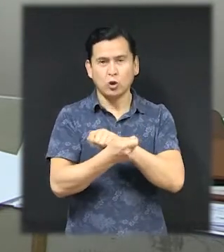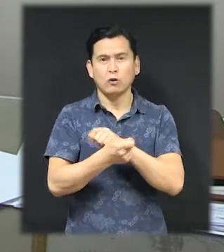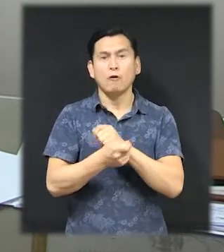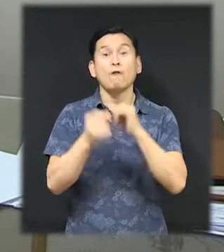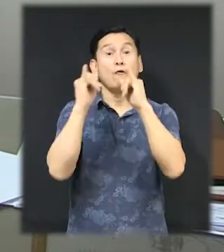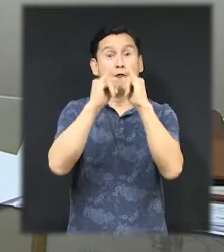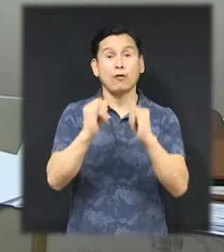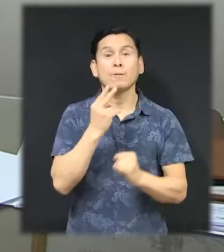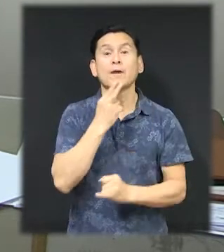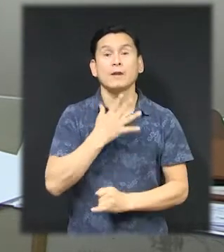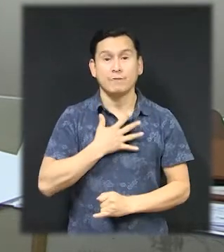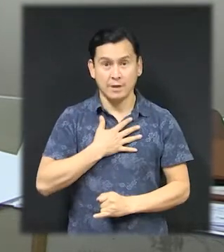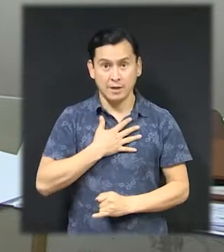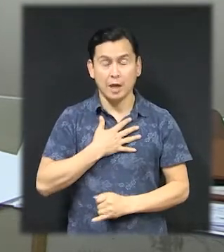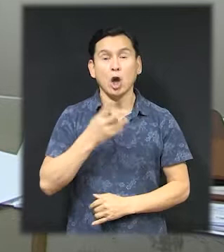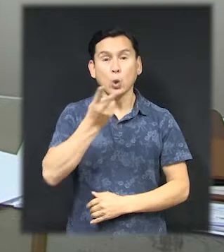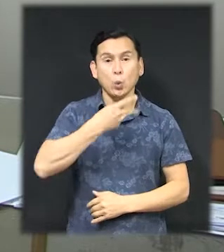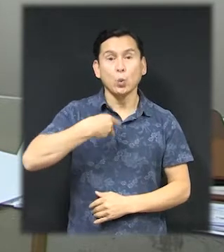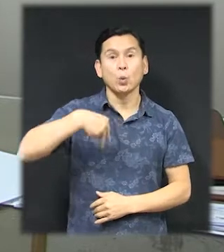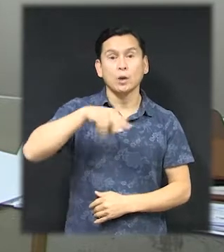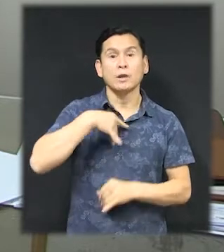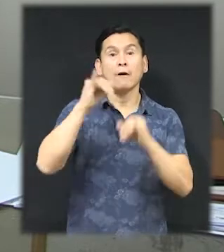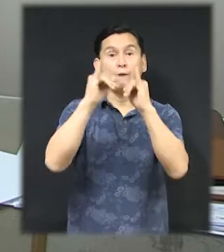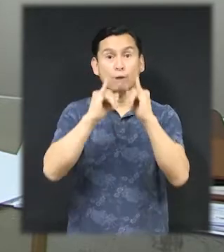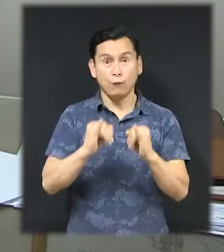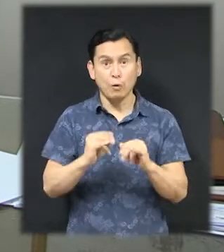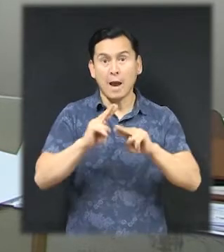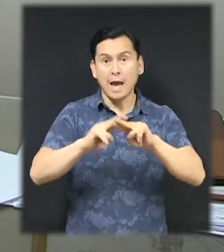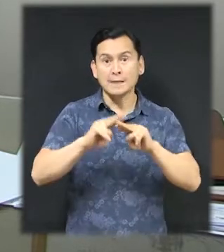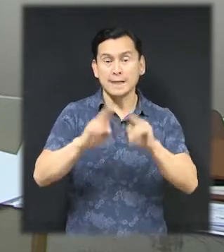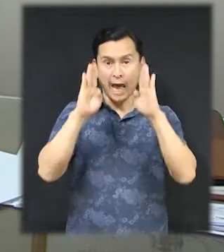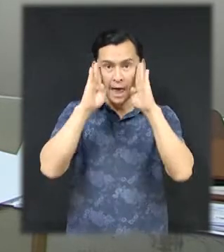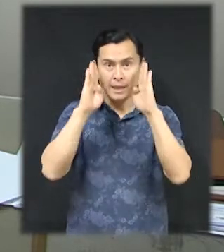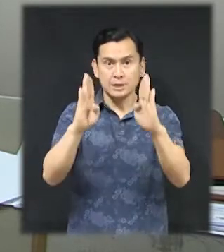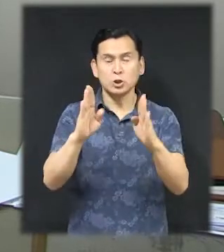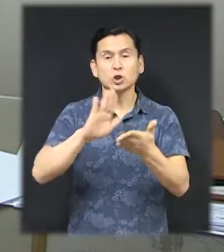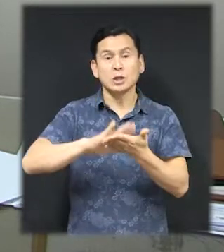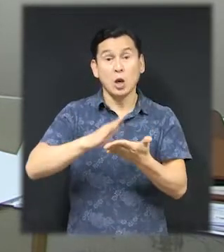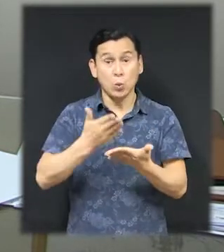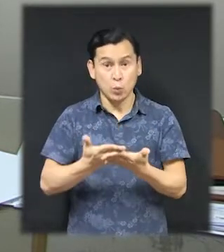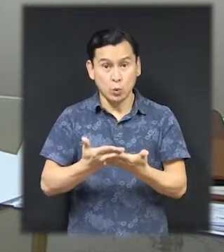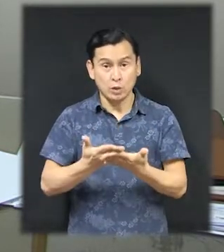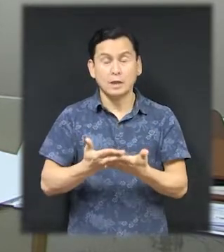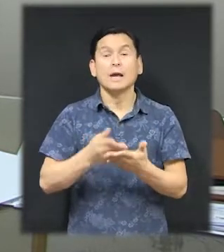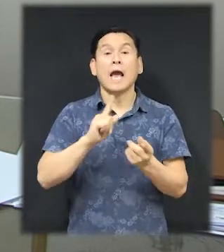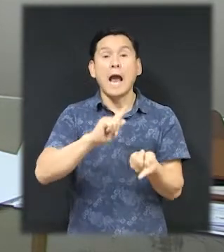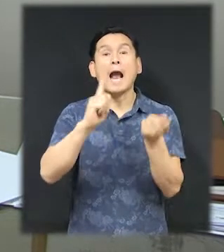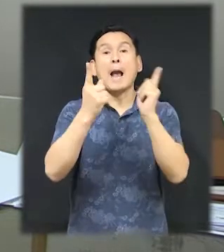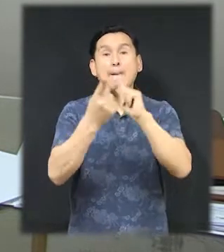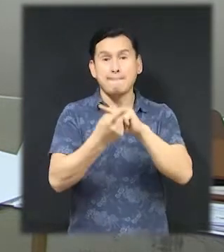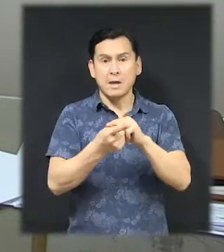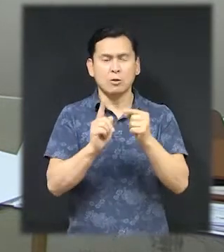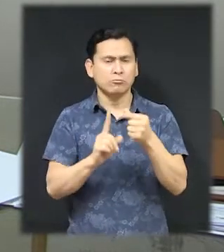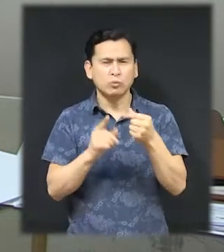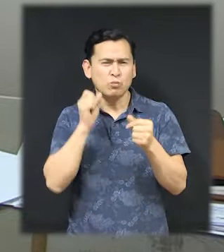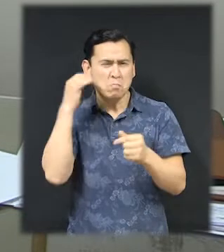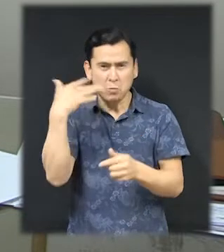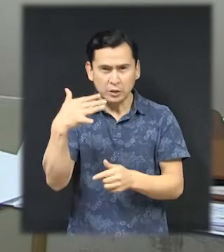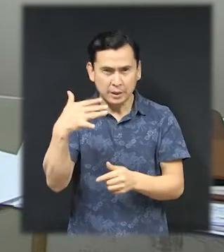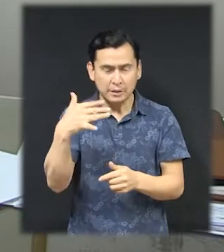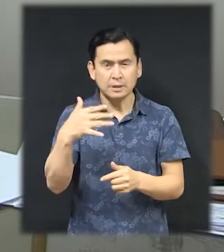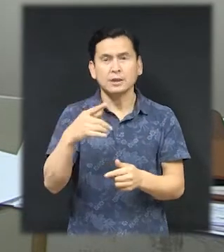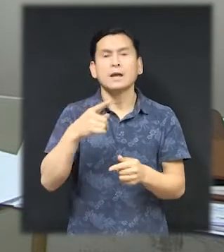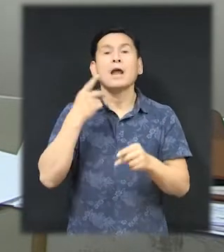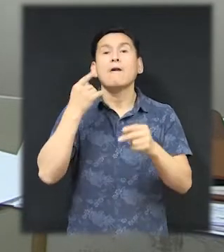nuestros estilos de vida, nuestra forma de hacer atención en salud, ha cambiado nuestras prioridades y por supuesto la